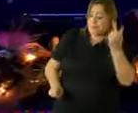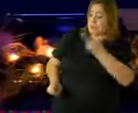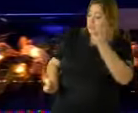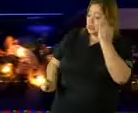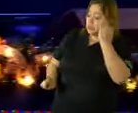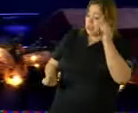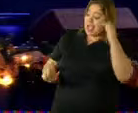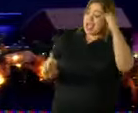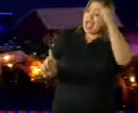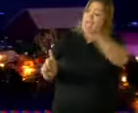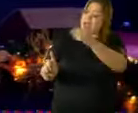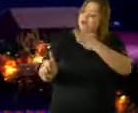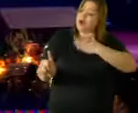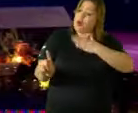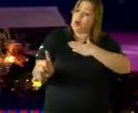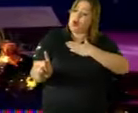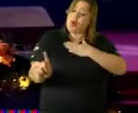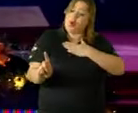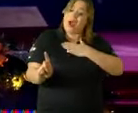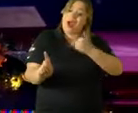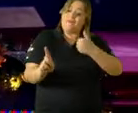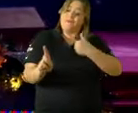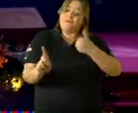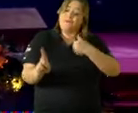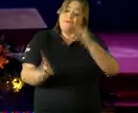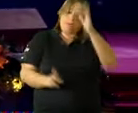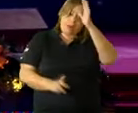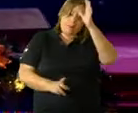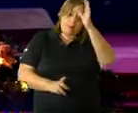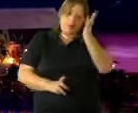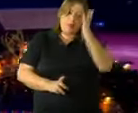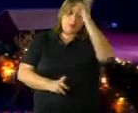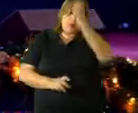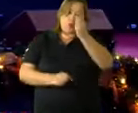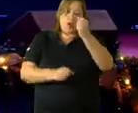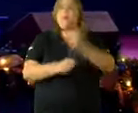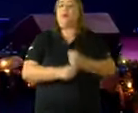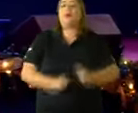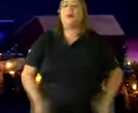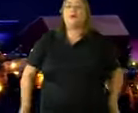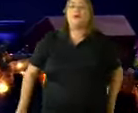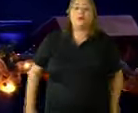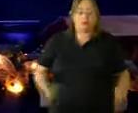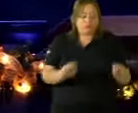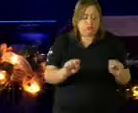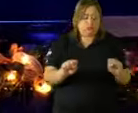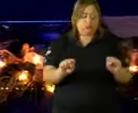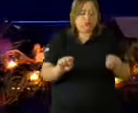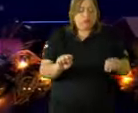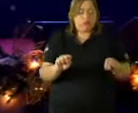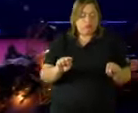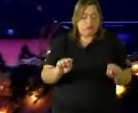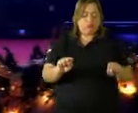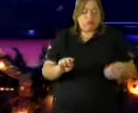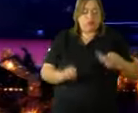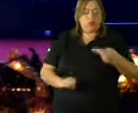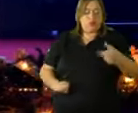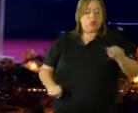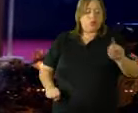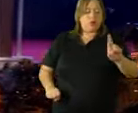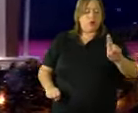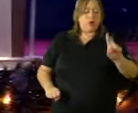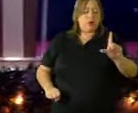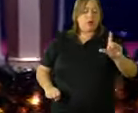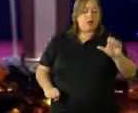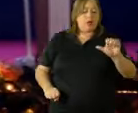solamente papá, qué guapo papá yo tenía. Y sargento de la policía llegaba rebuleando aquella Harley. Alguien entiende entonces otras